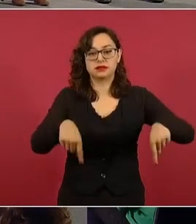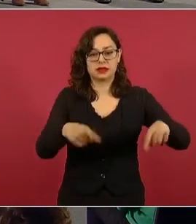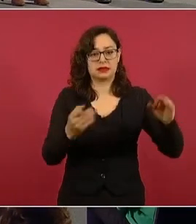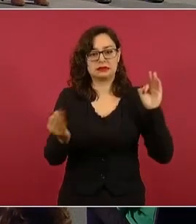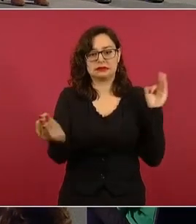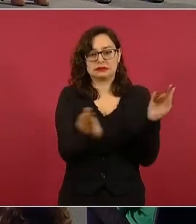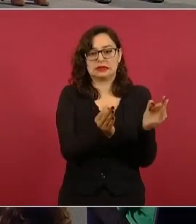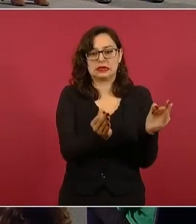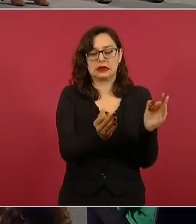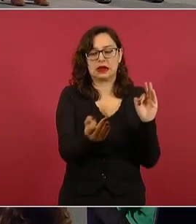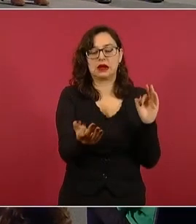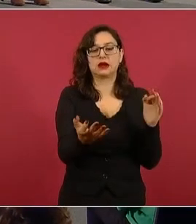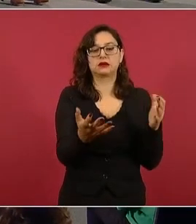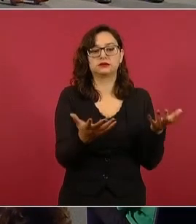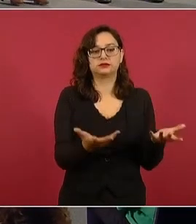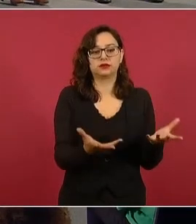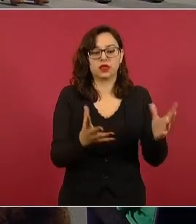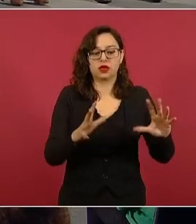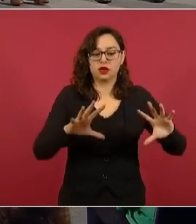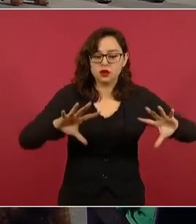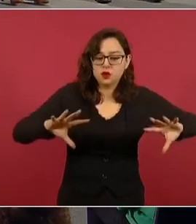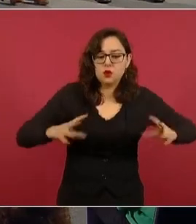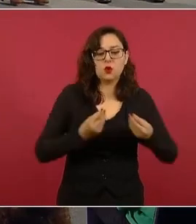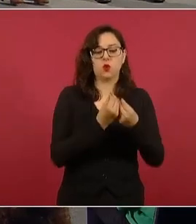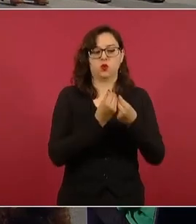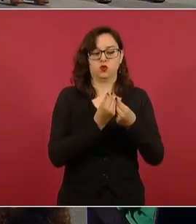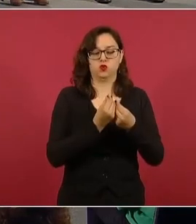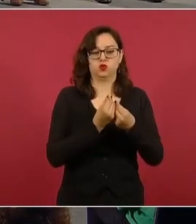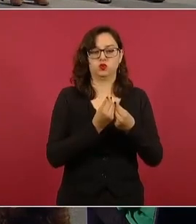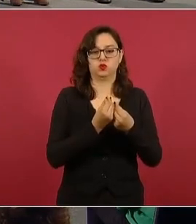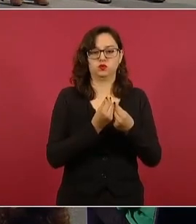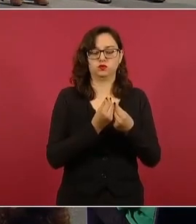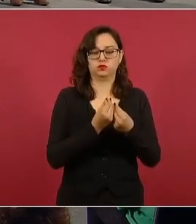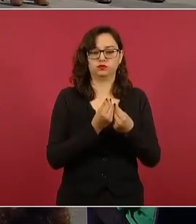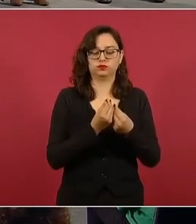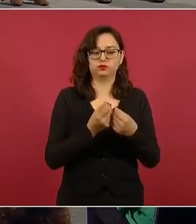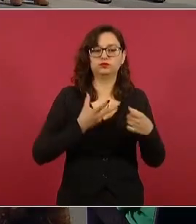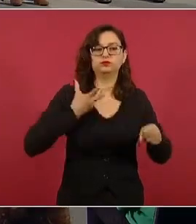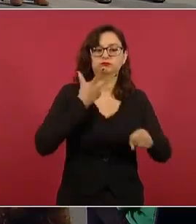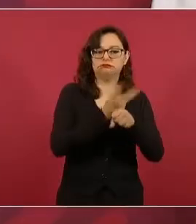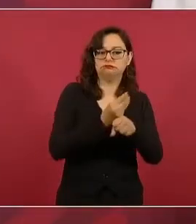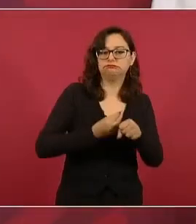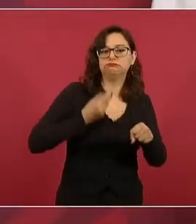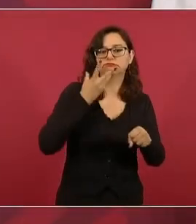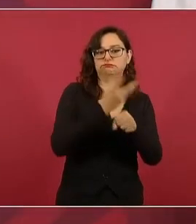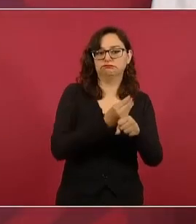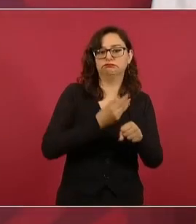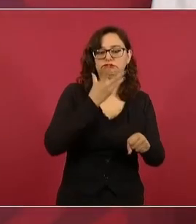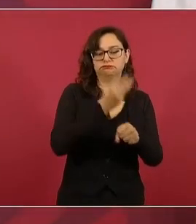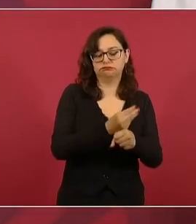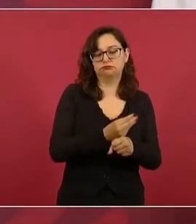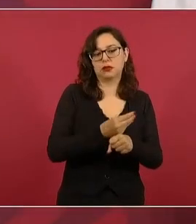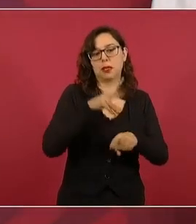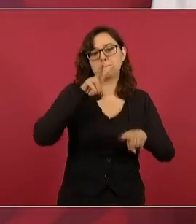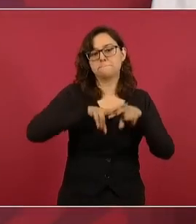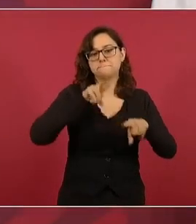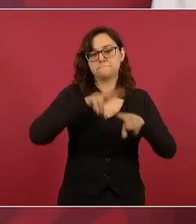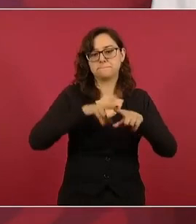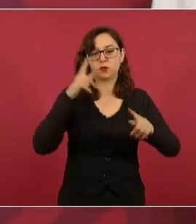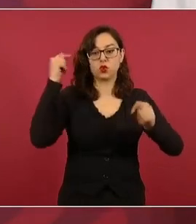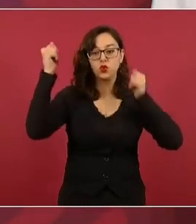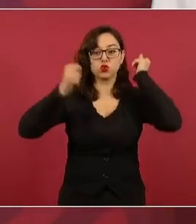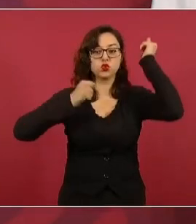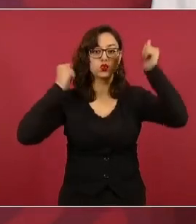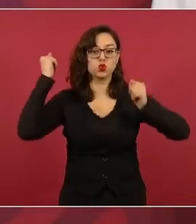ahí, se puedan convertir en un parque turístico.